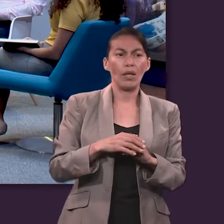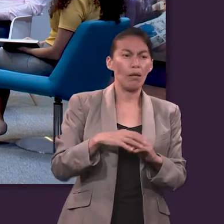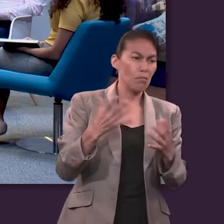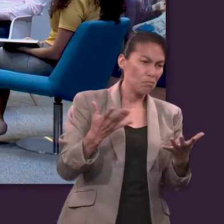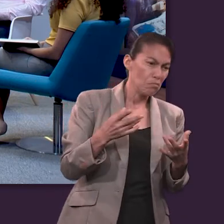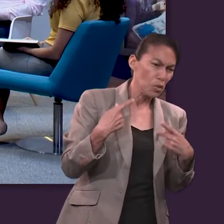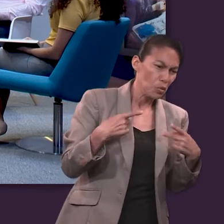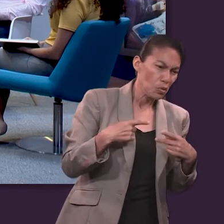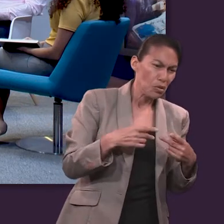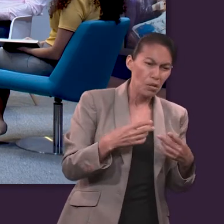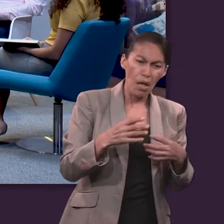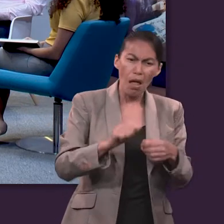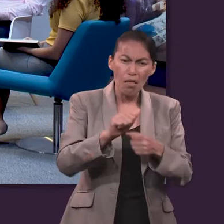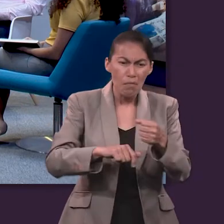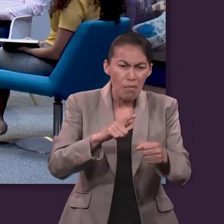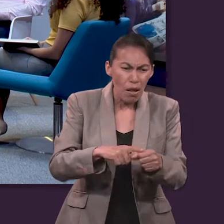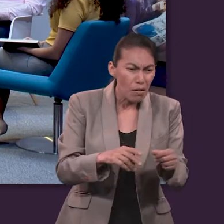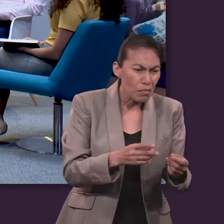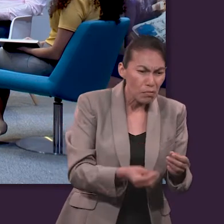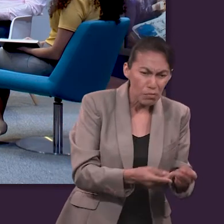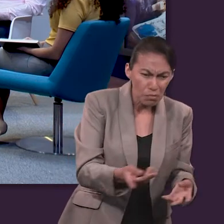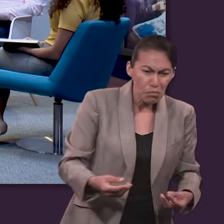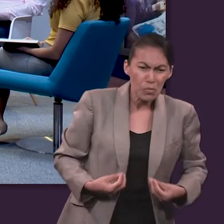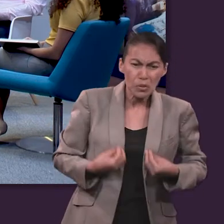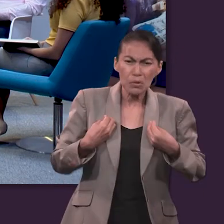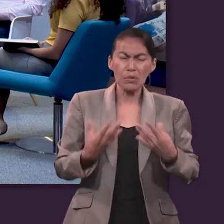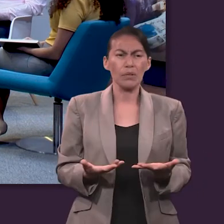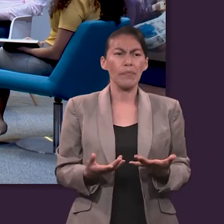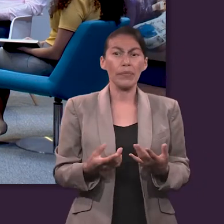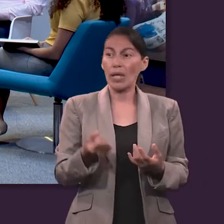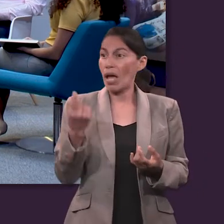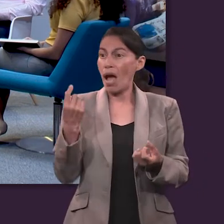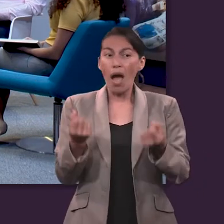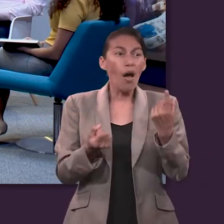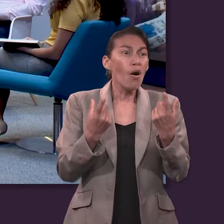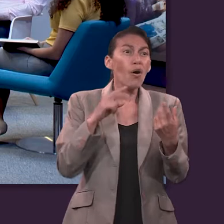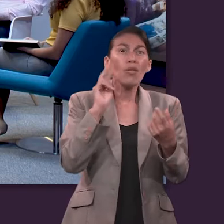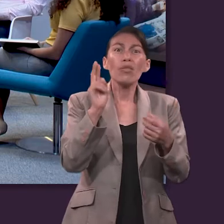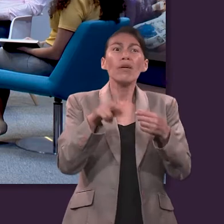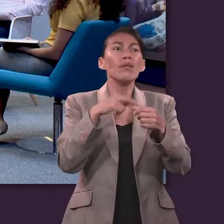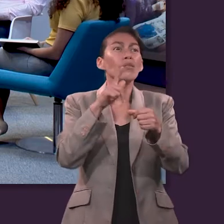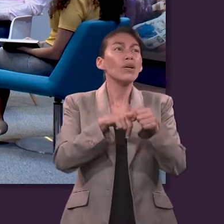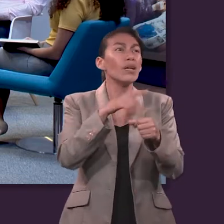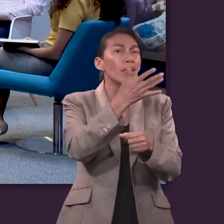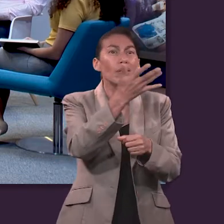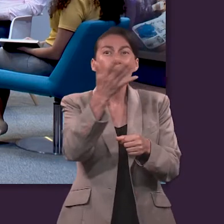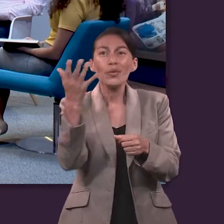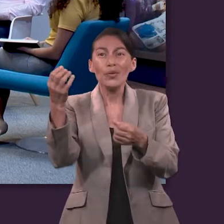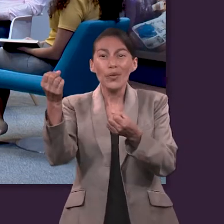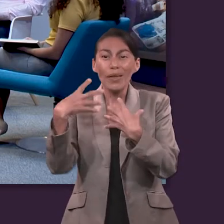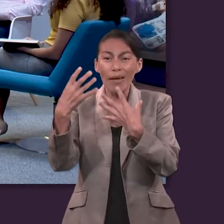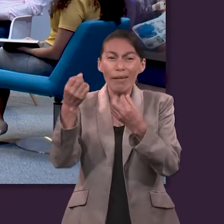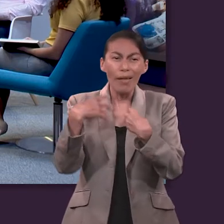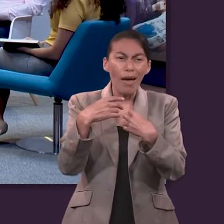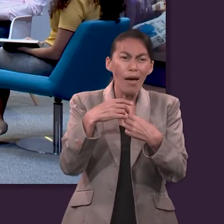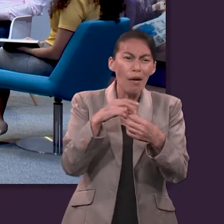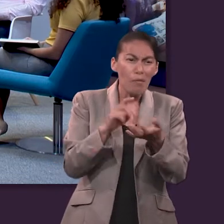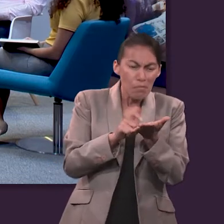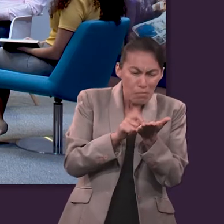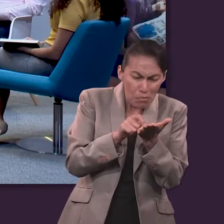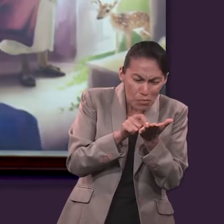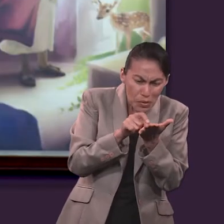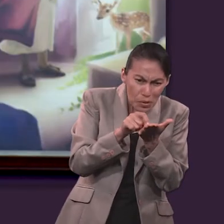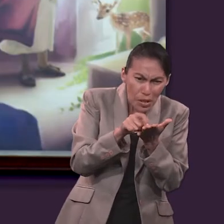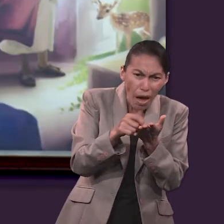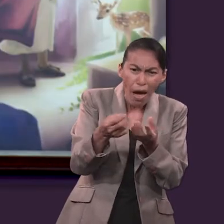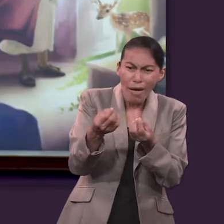una brisa de pasto, una pequeña oruga, algo, no existe algo en la naturaleza que no reciba para dar.